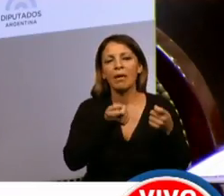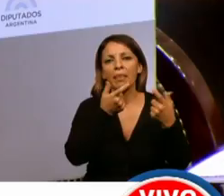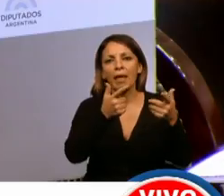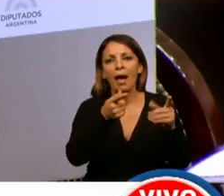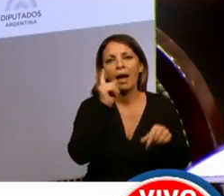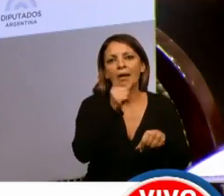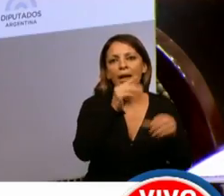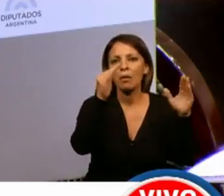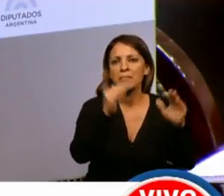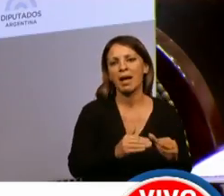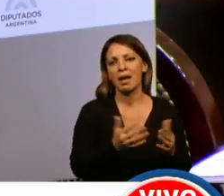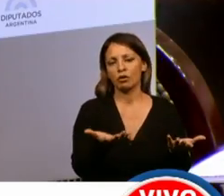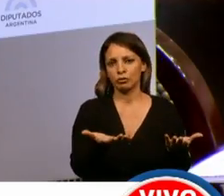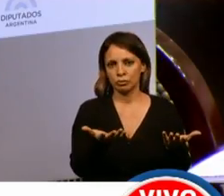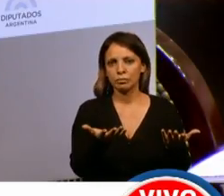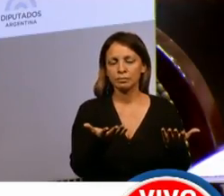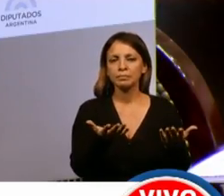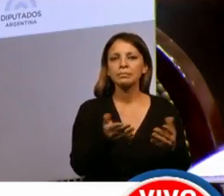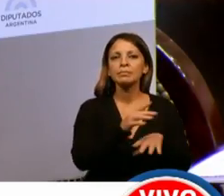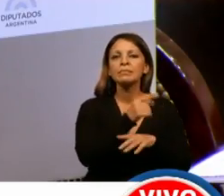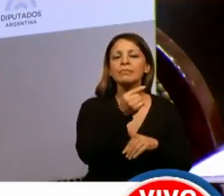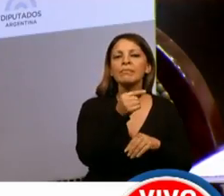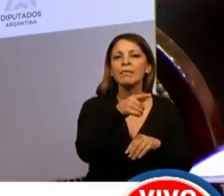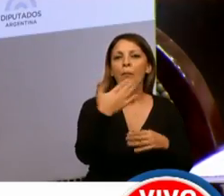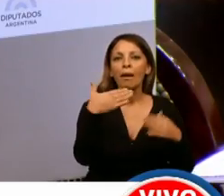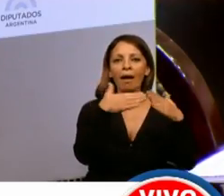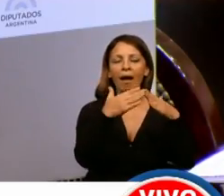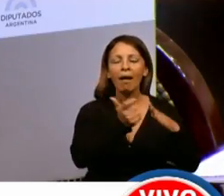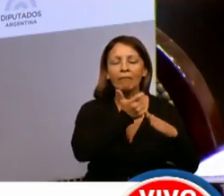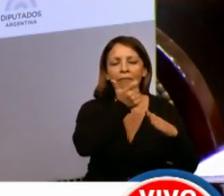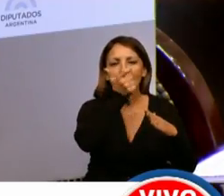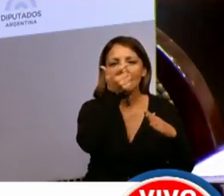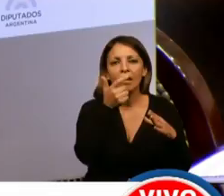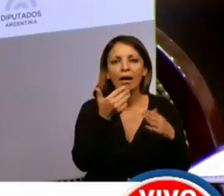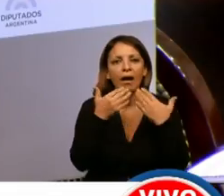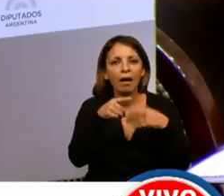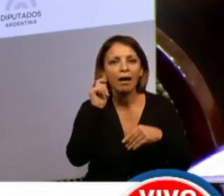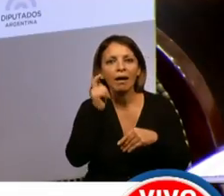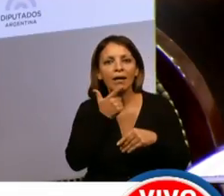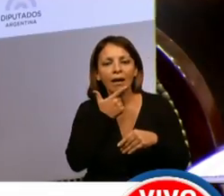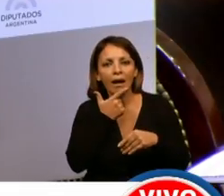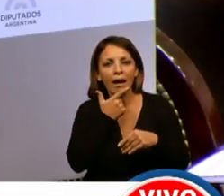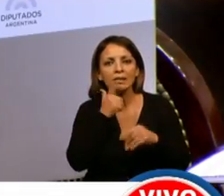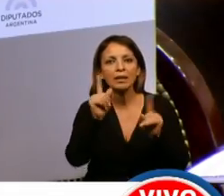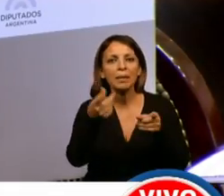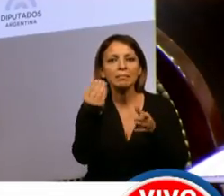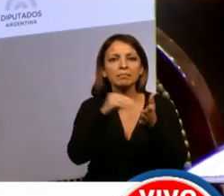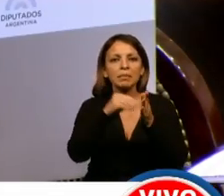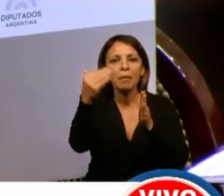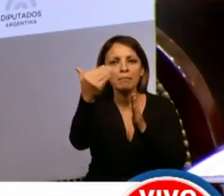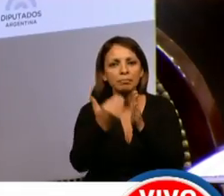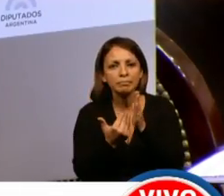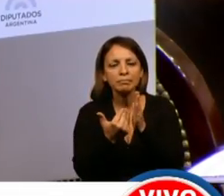implica de poder tener la posibilidad de calefaccionarse con gas y tener una disminución en la tarifa para